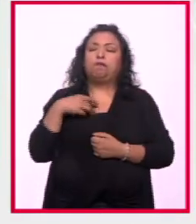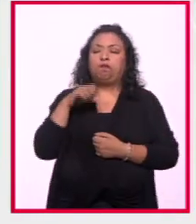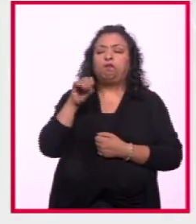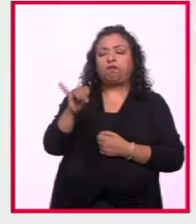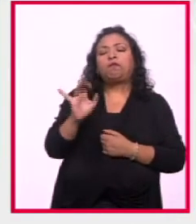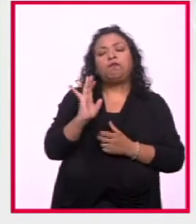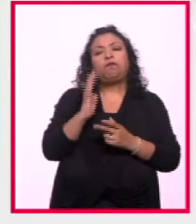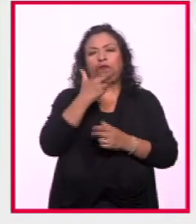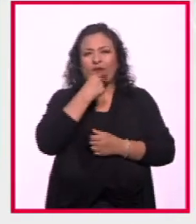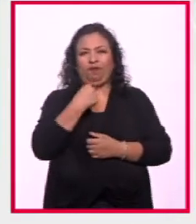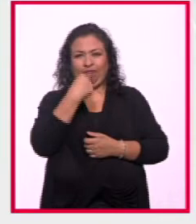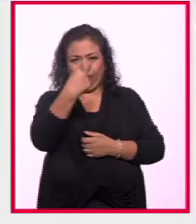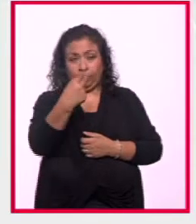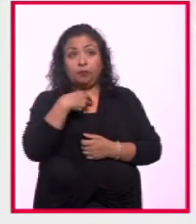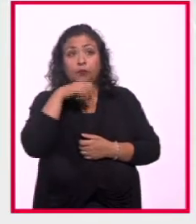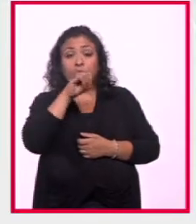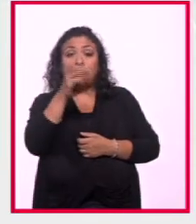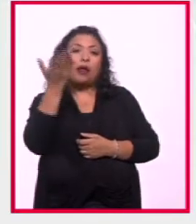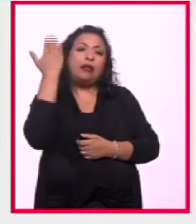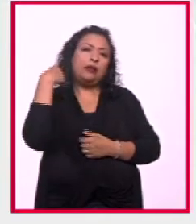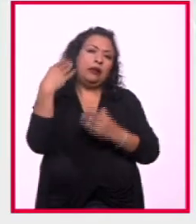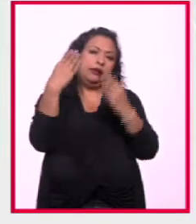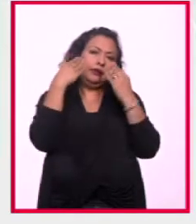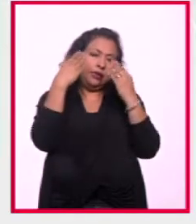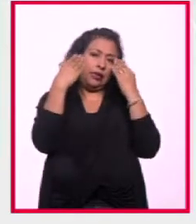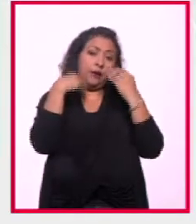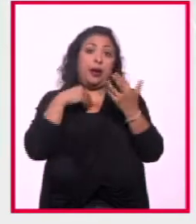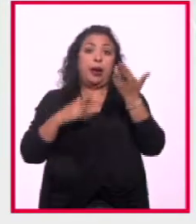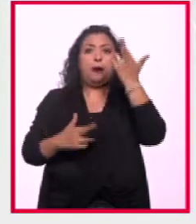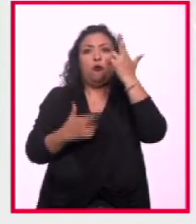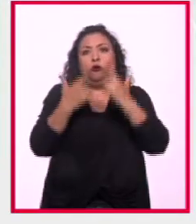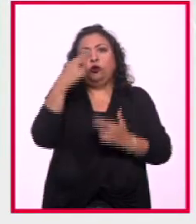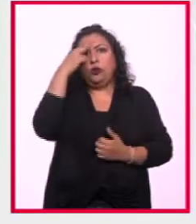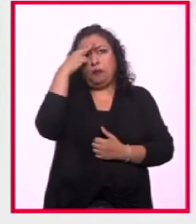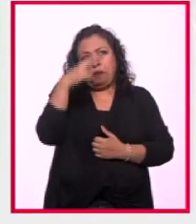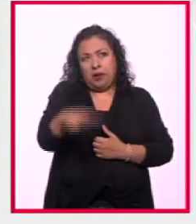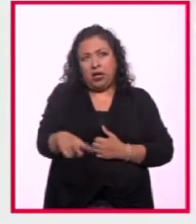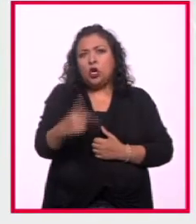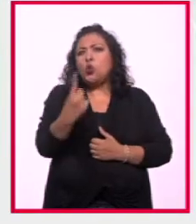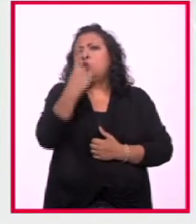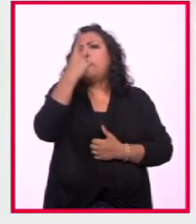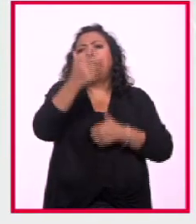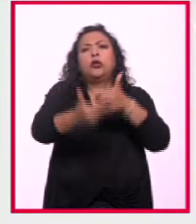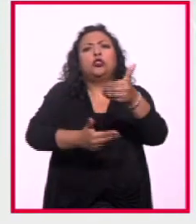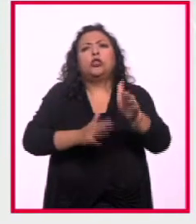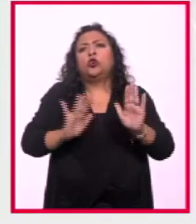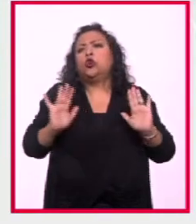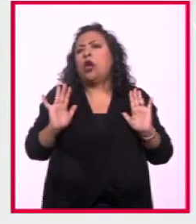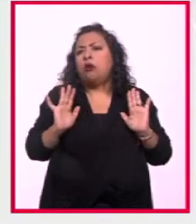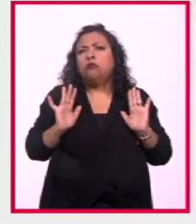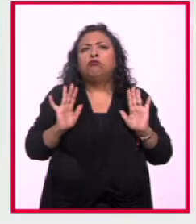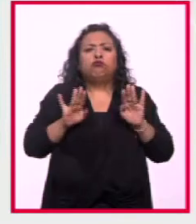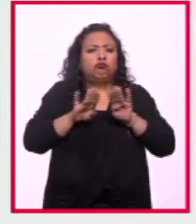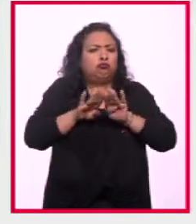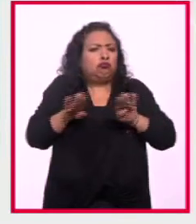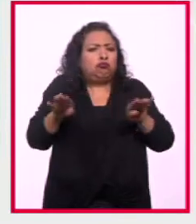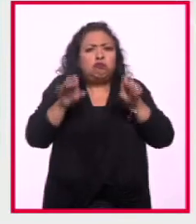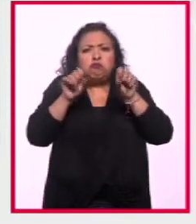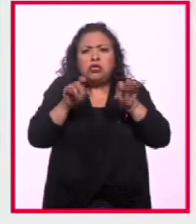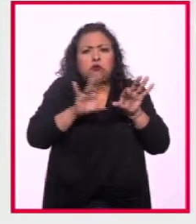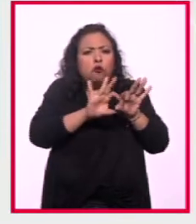porque tradicionalmente se nos había enseñado que la revolución mexicana había sido un solo proceso homogéneo